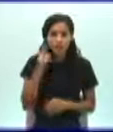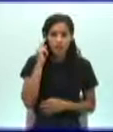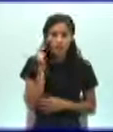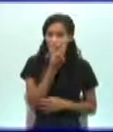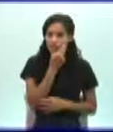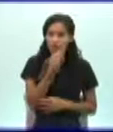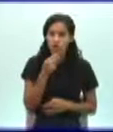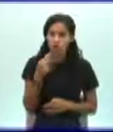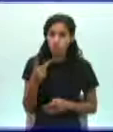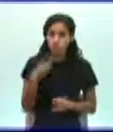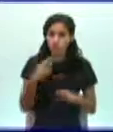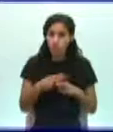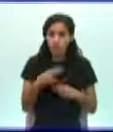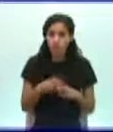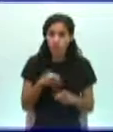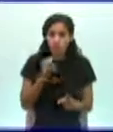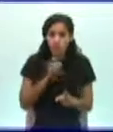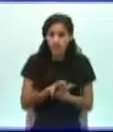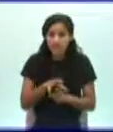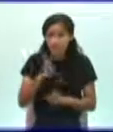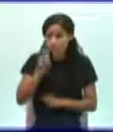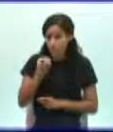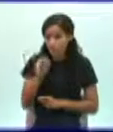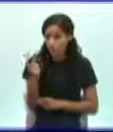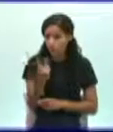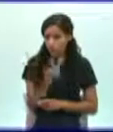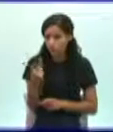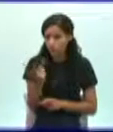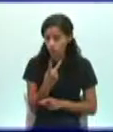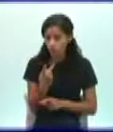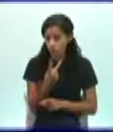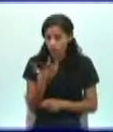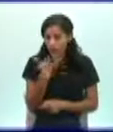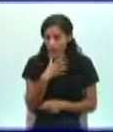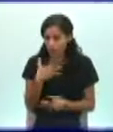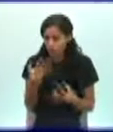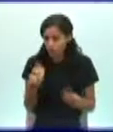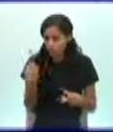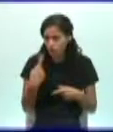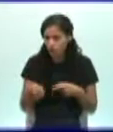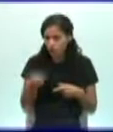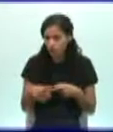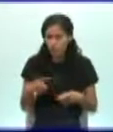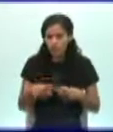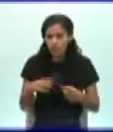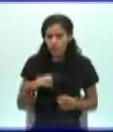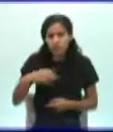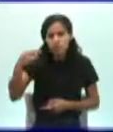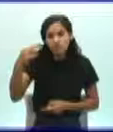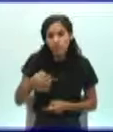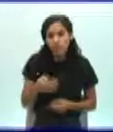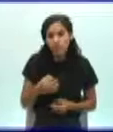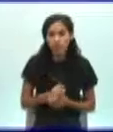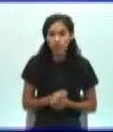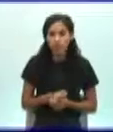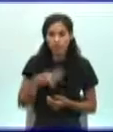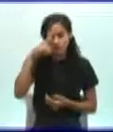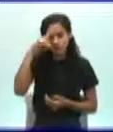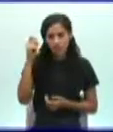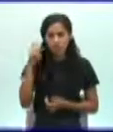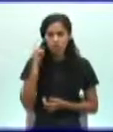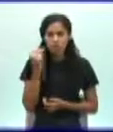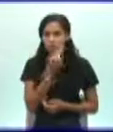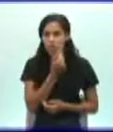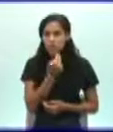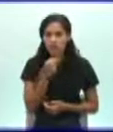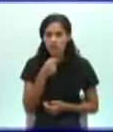Los 2 nombres empiezan con M y creo que los 2 se parecen mucho. porque estoy absolutamente convencido de que si Martí